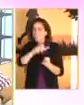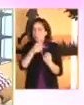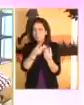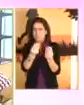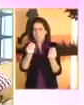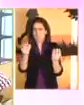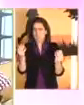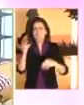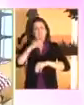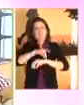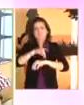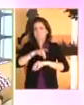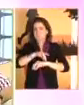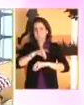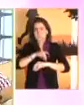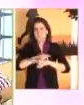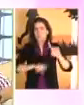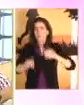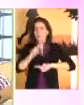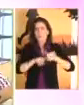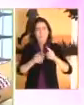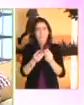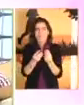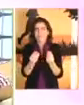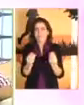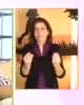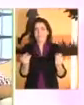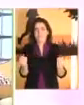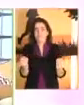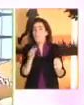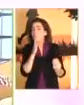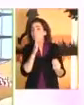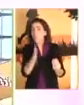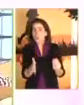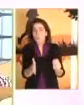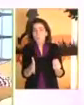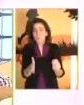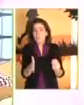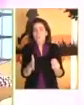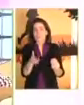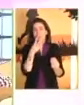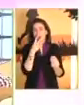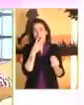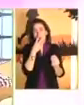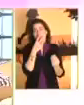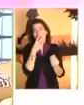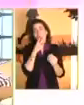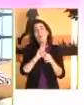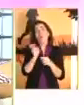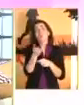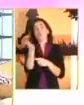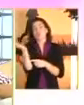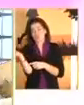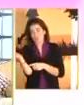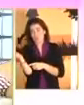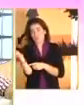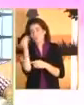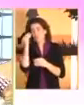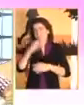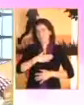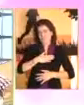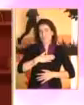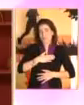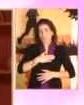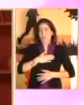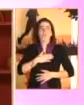que enferman y que tienen muchos problemas debido al tabaco sí. de los demás. Es decir, el asma, por ejemplo. Problemas